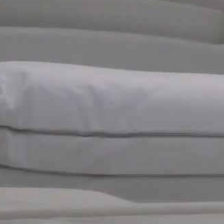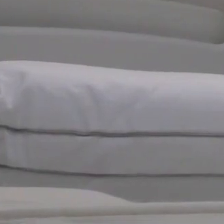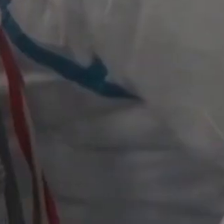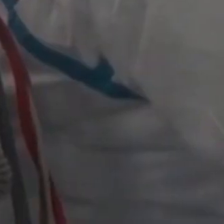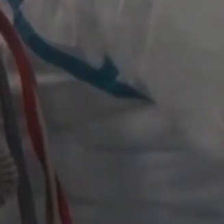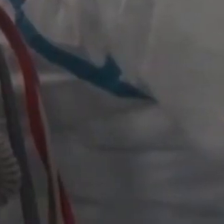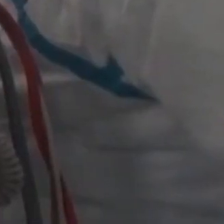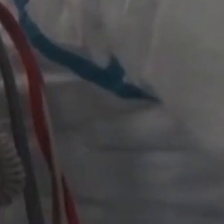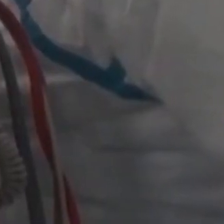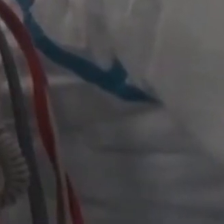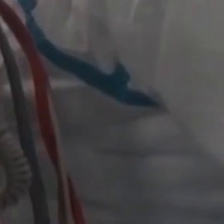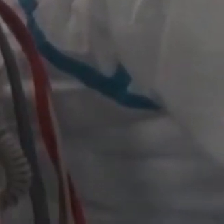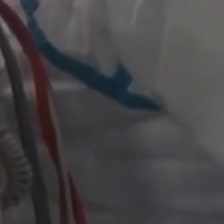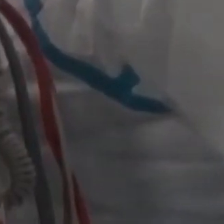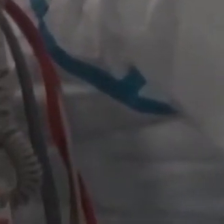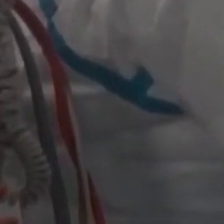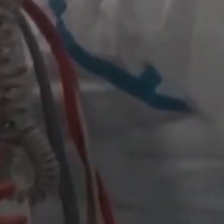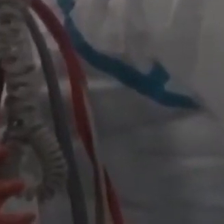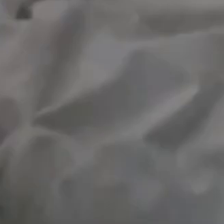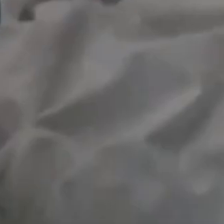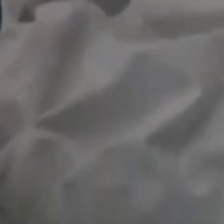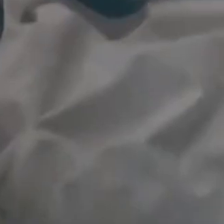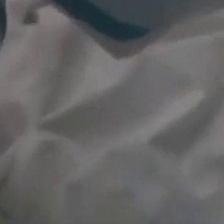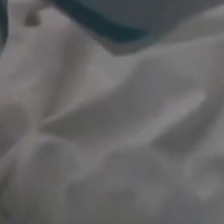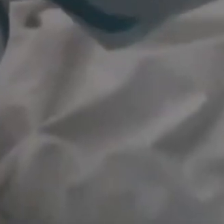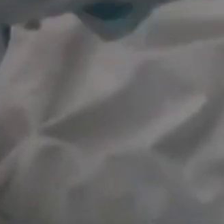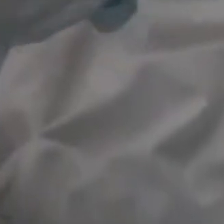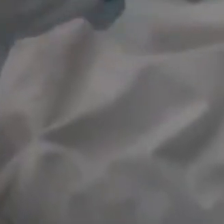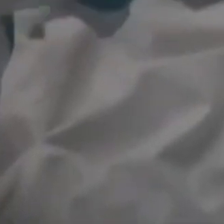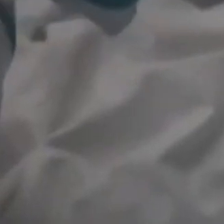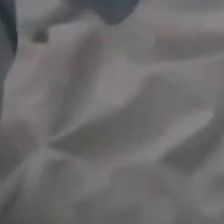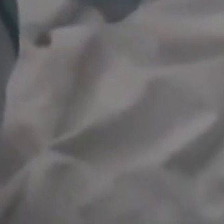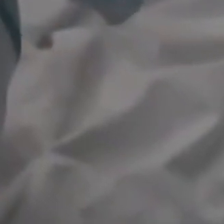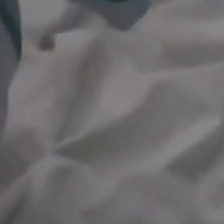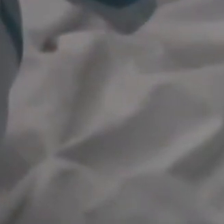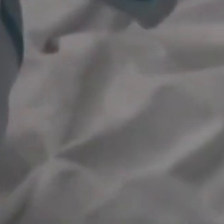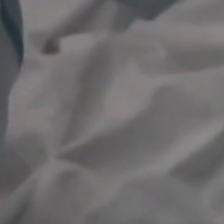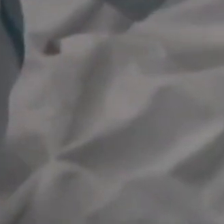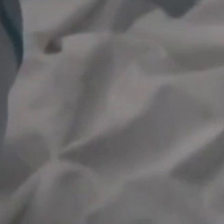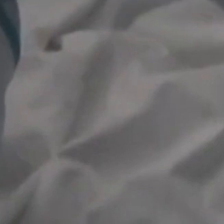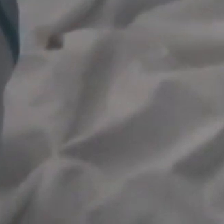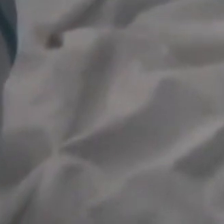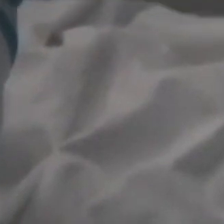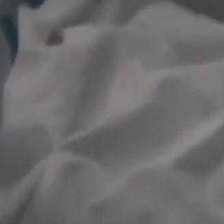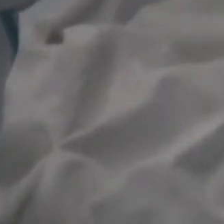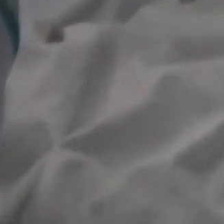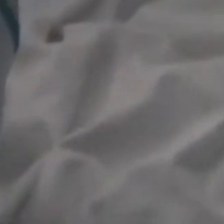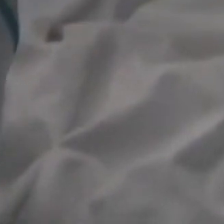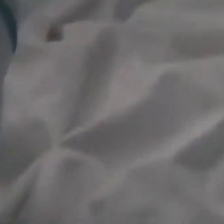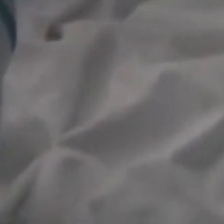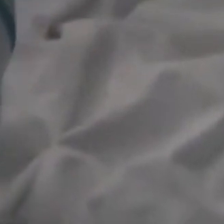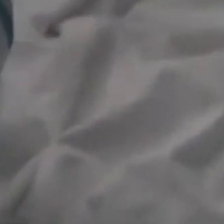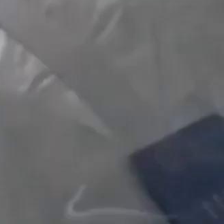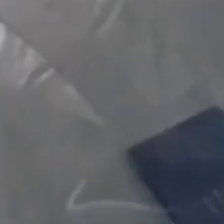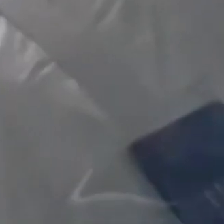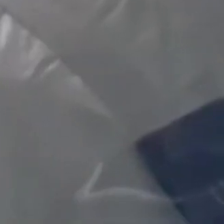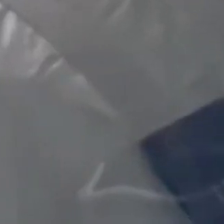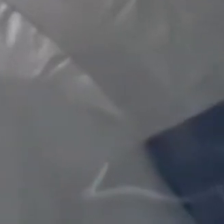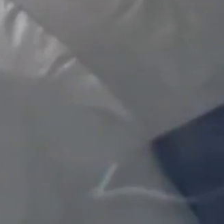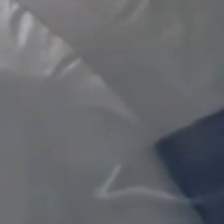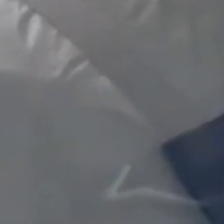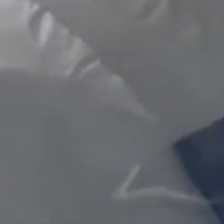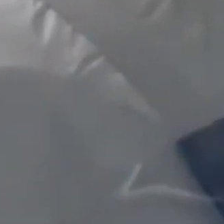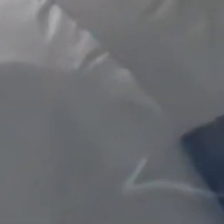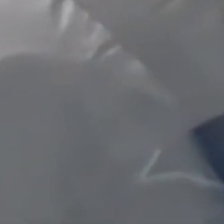compra de instituciones de salud desde que la ms declaró pandemia por el cob y 19 la propuesta de ley contó con el apoyo de los